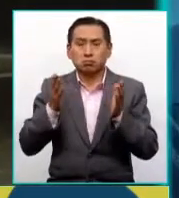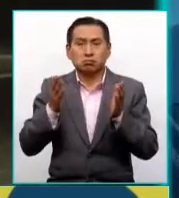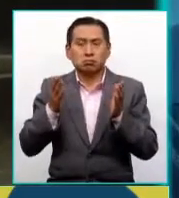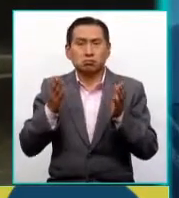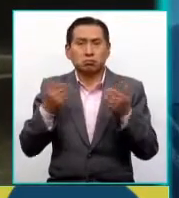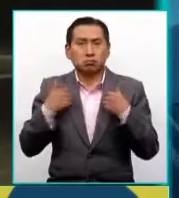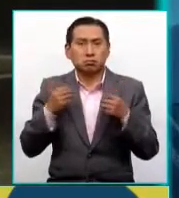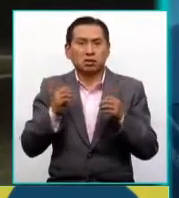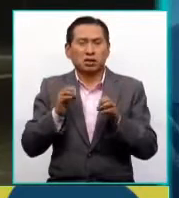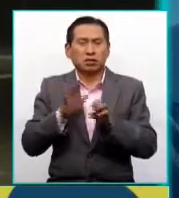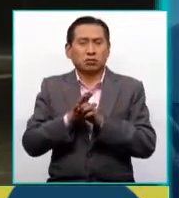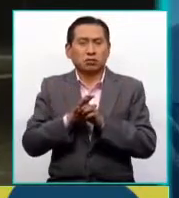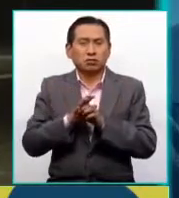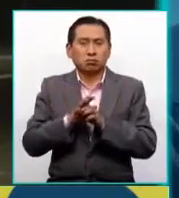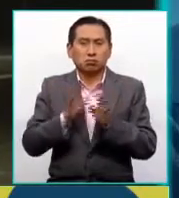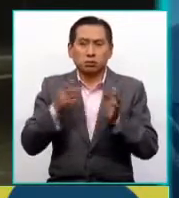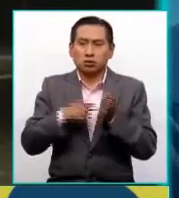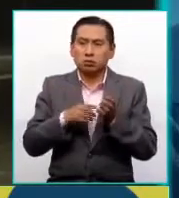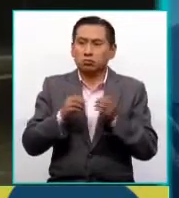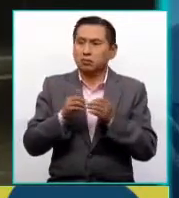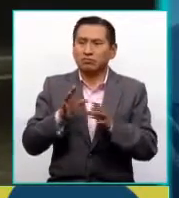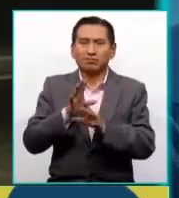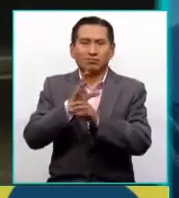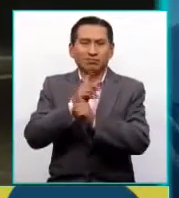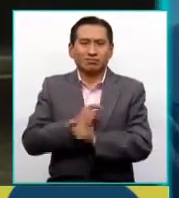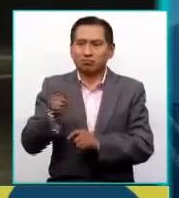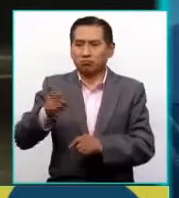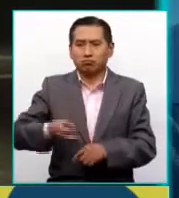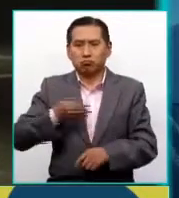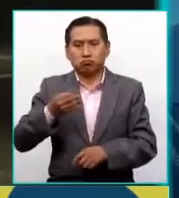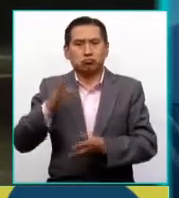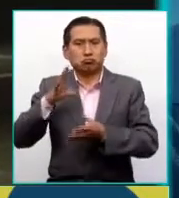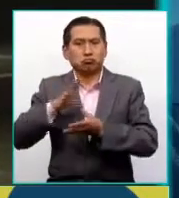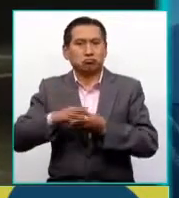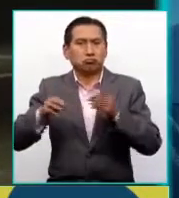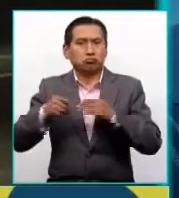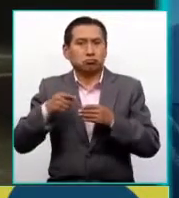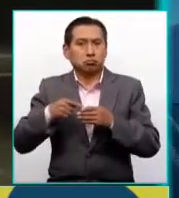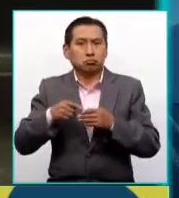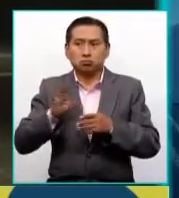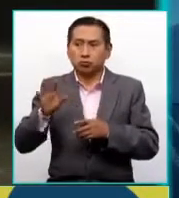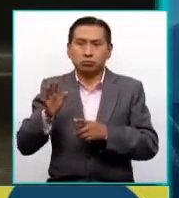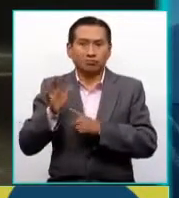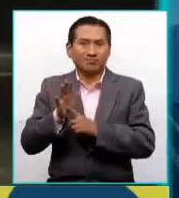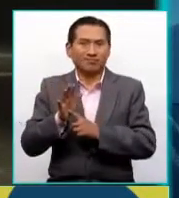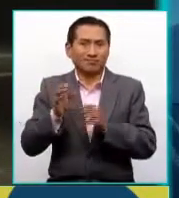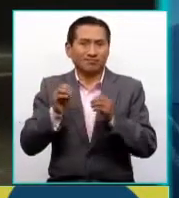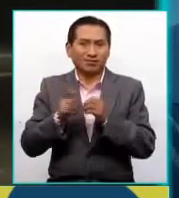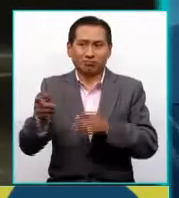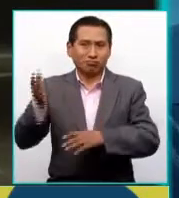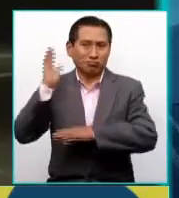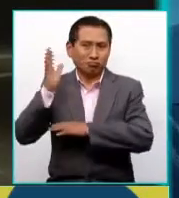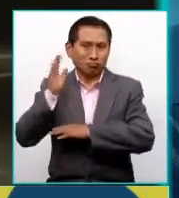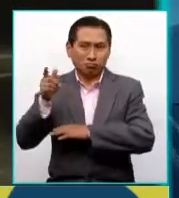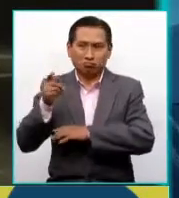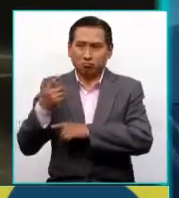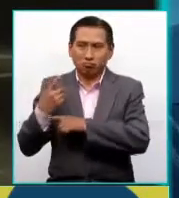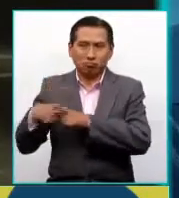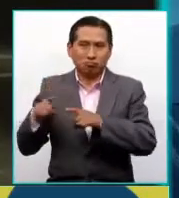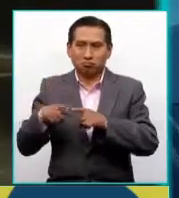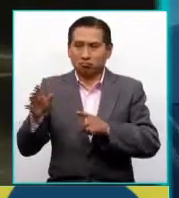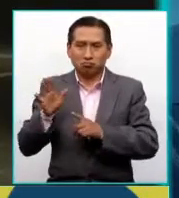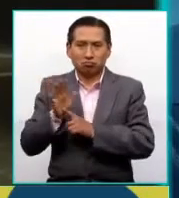desde un punto de vista más tradicionalmente narrativo, la narrativa que se expone a lo largo de los distintos